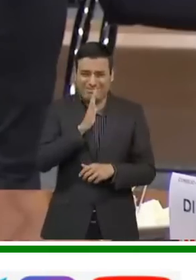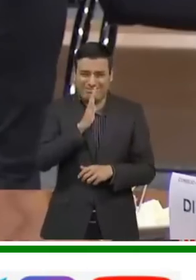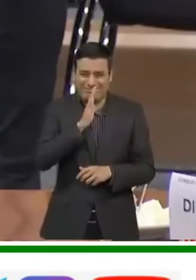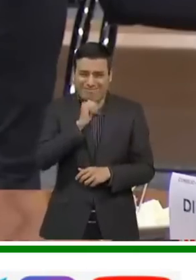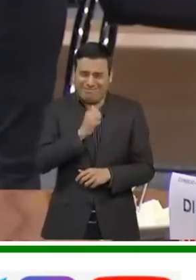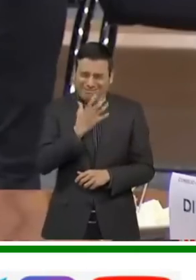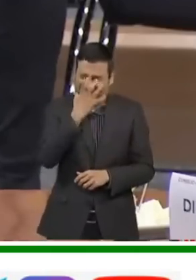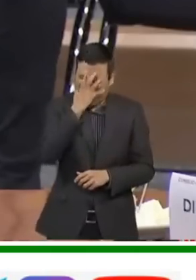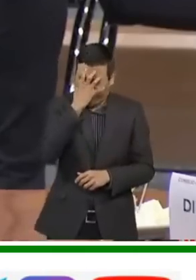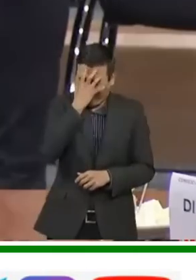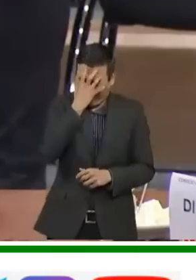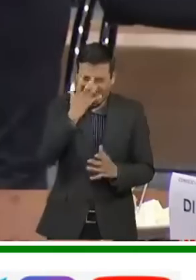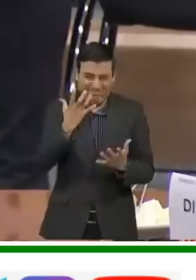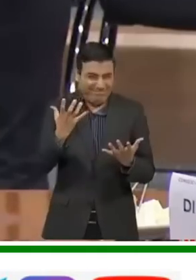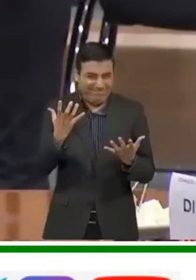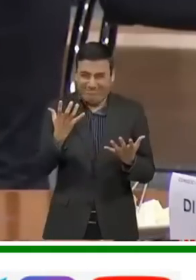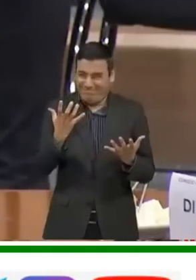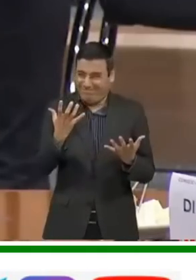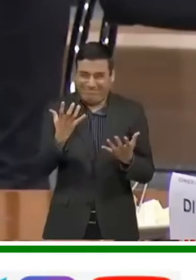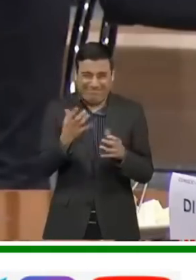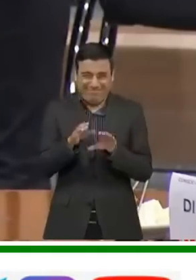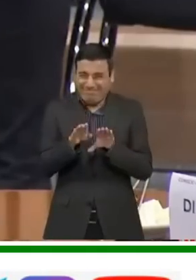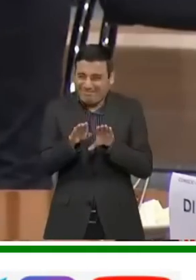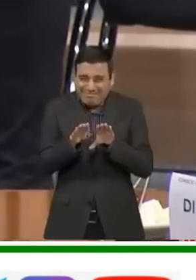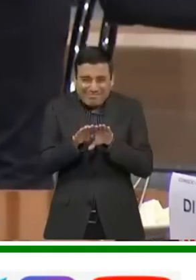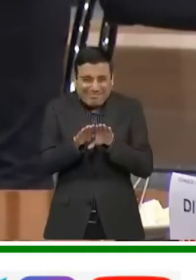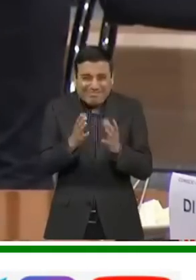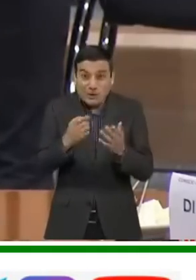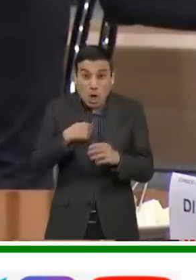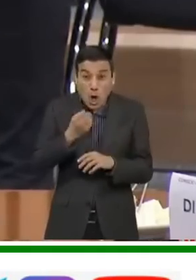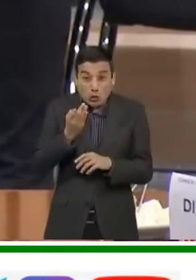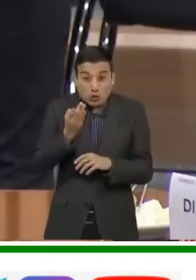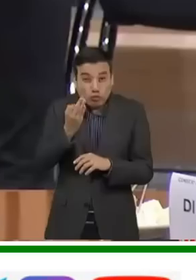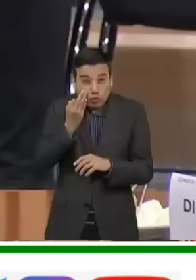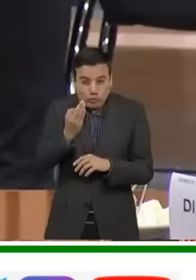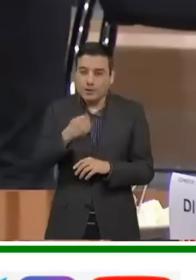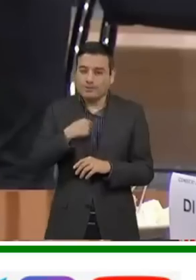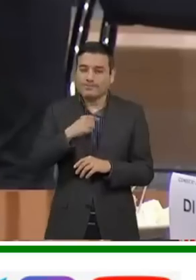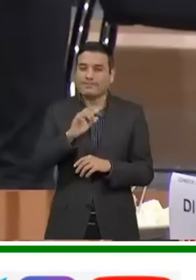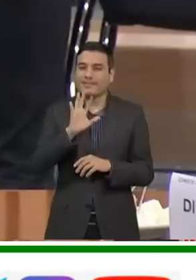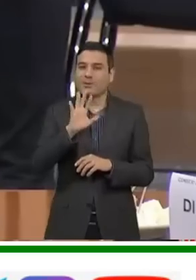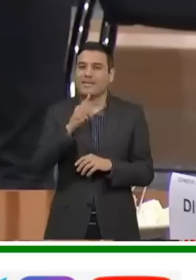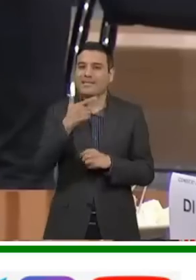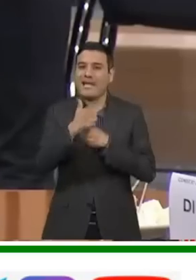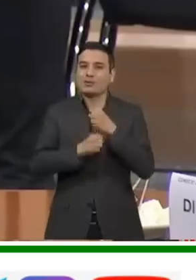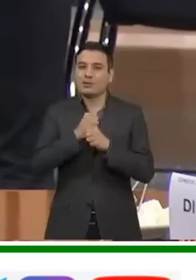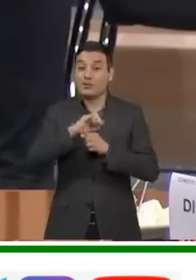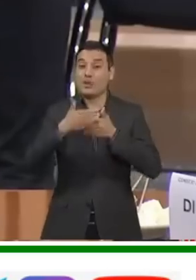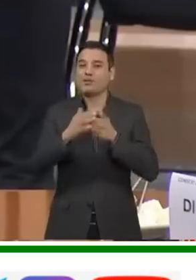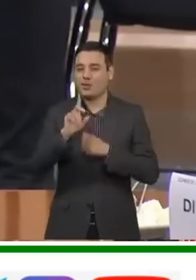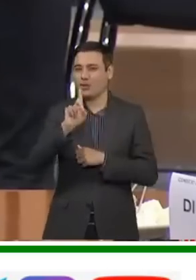hagan eso como mexicano, siendo testigo a lo largo de 57 años de edad, que por cierto cumplirá el próximo domingo.